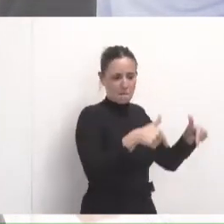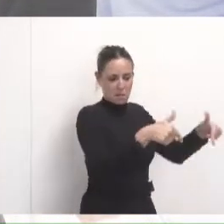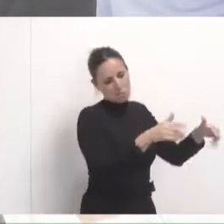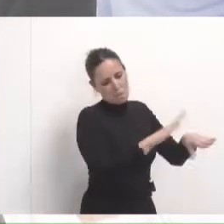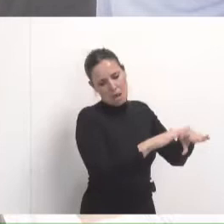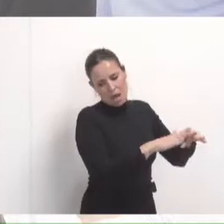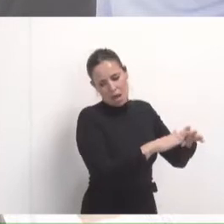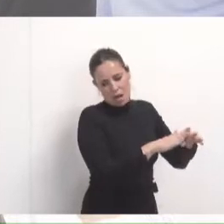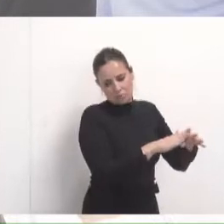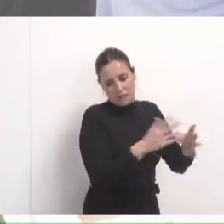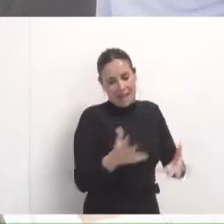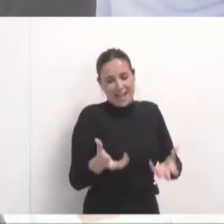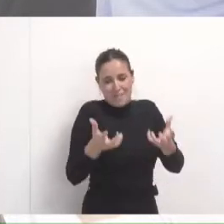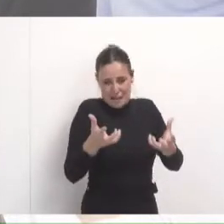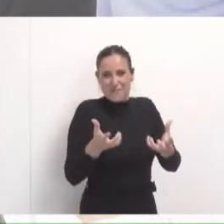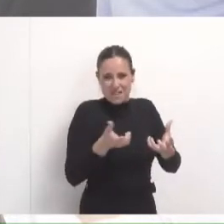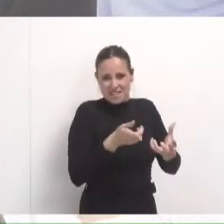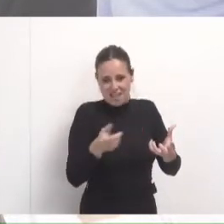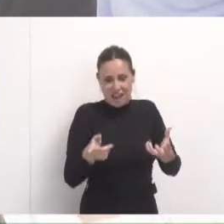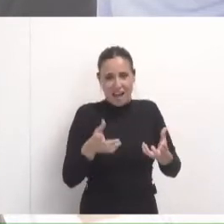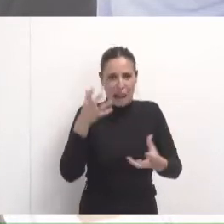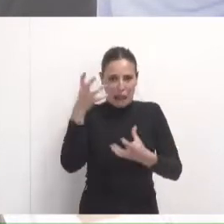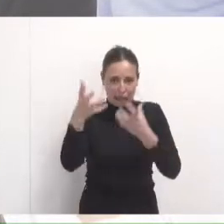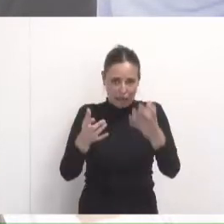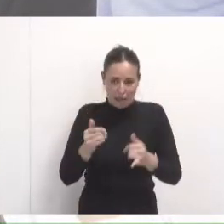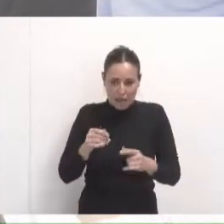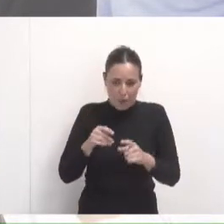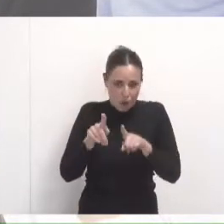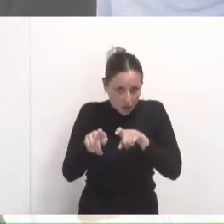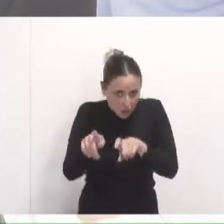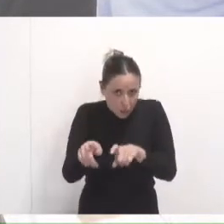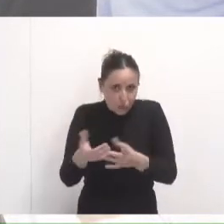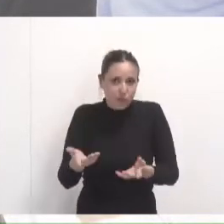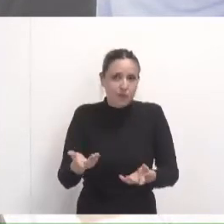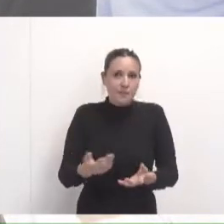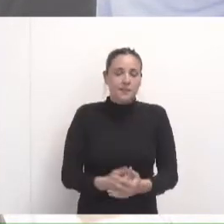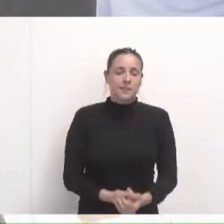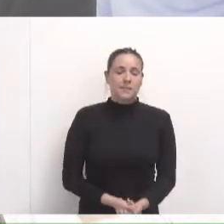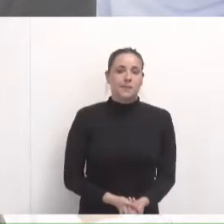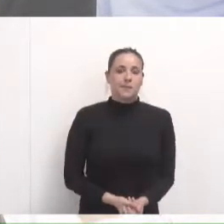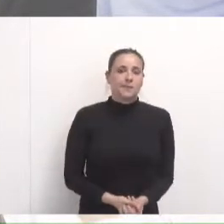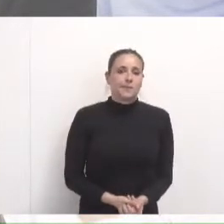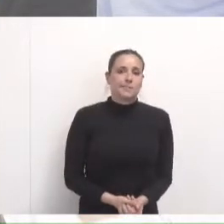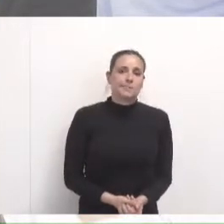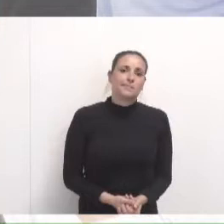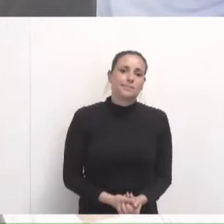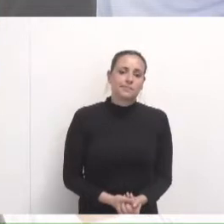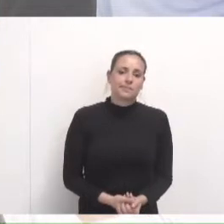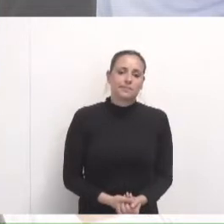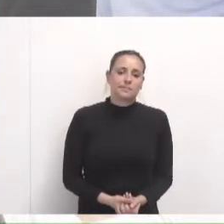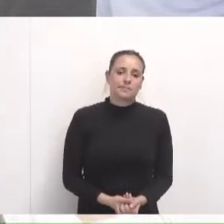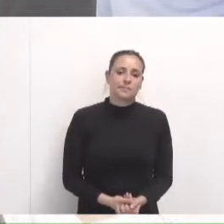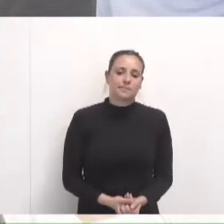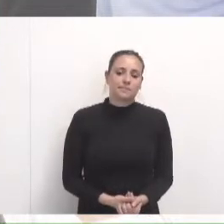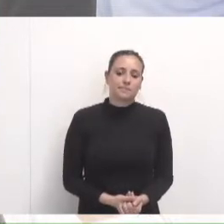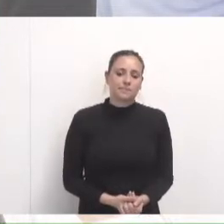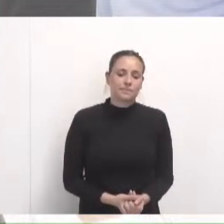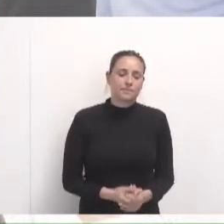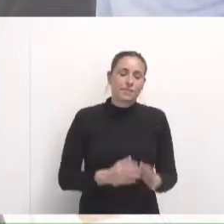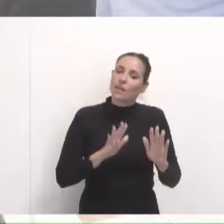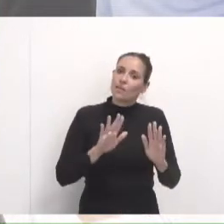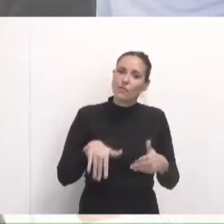aspectos beneficiosos que representa. Bueno, y yo creo que tenemos que hacer